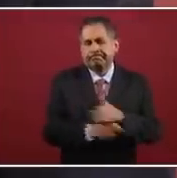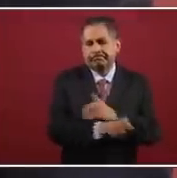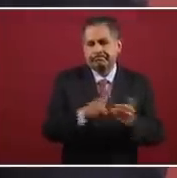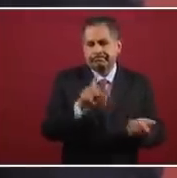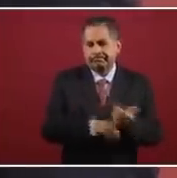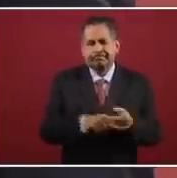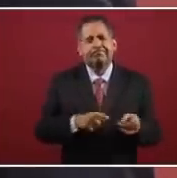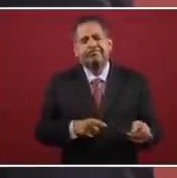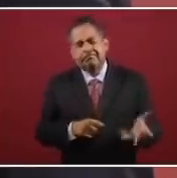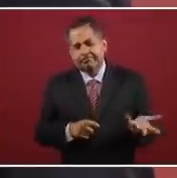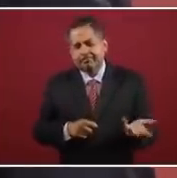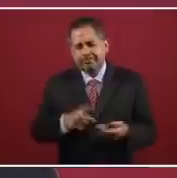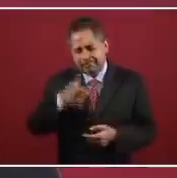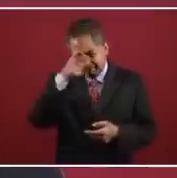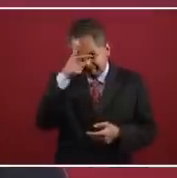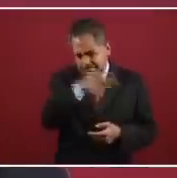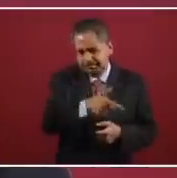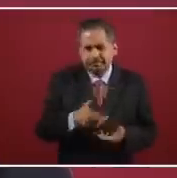Entonces, ¿qué hay ahí?